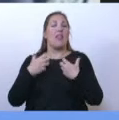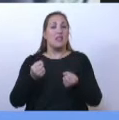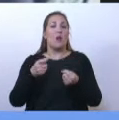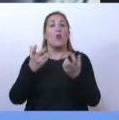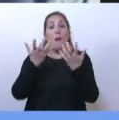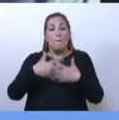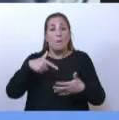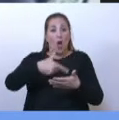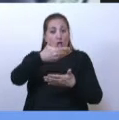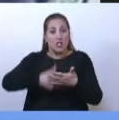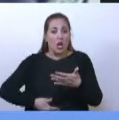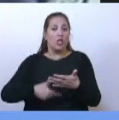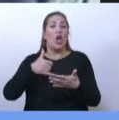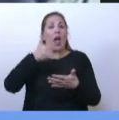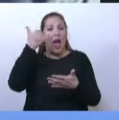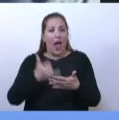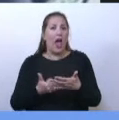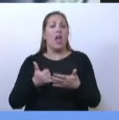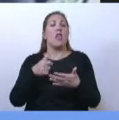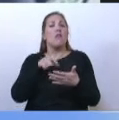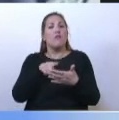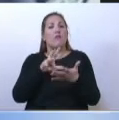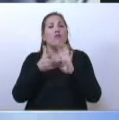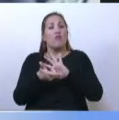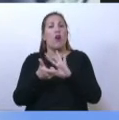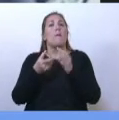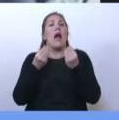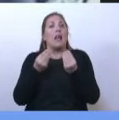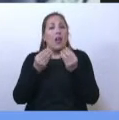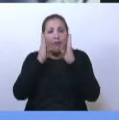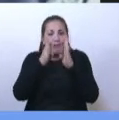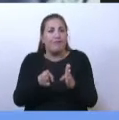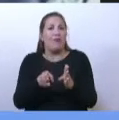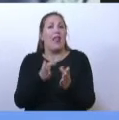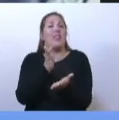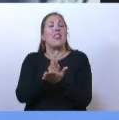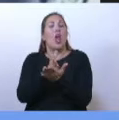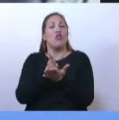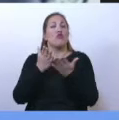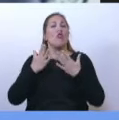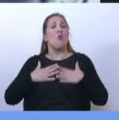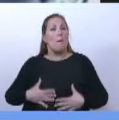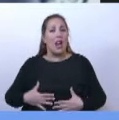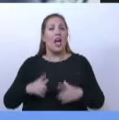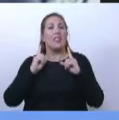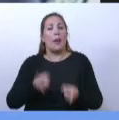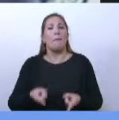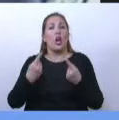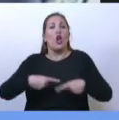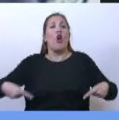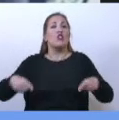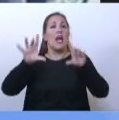encuentra su guía y se encastra en los derechos humanos y también en los instrumentos internacionales